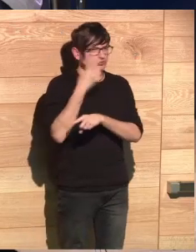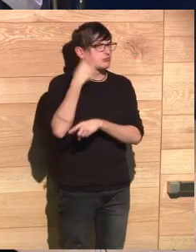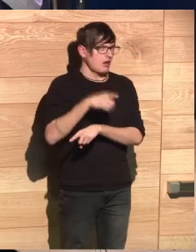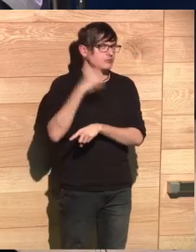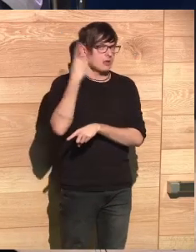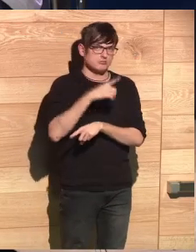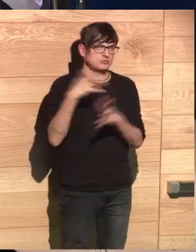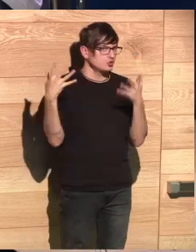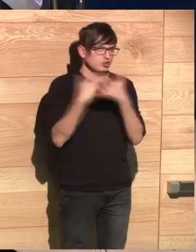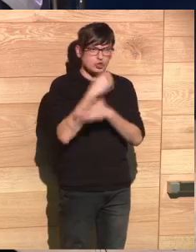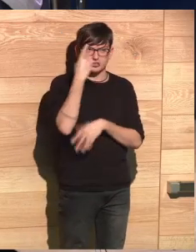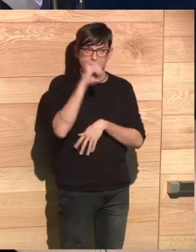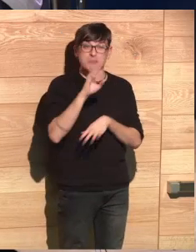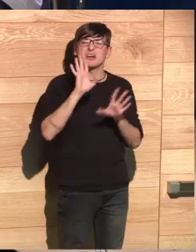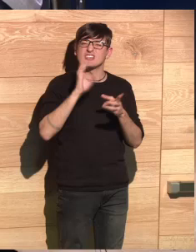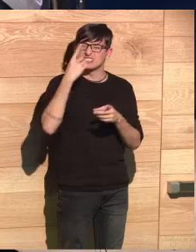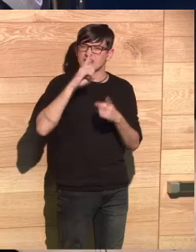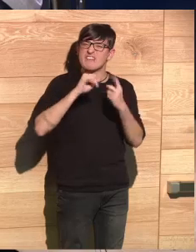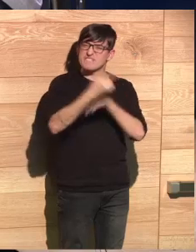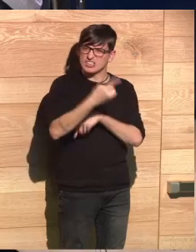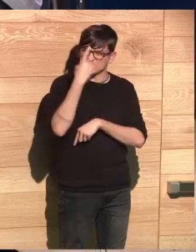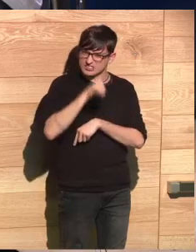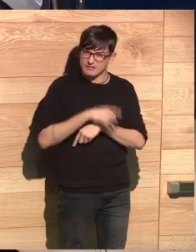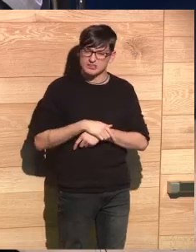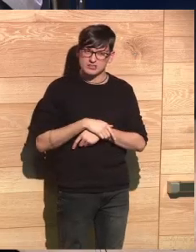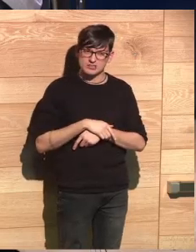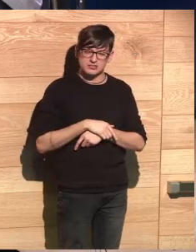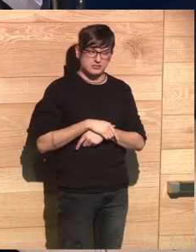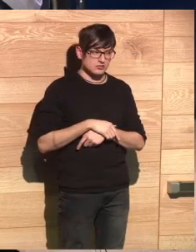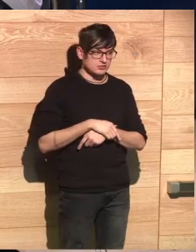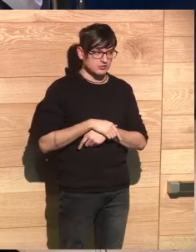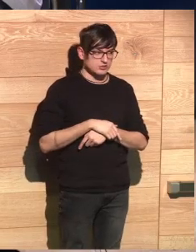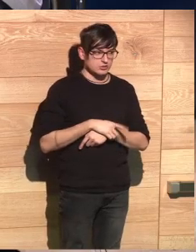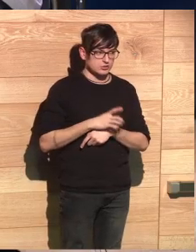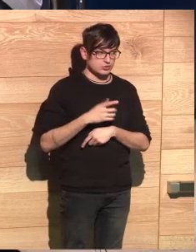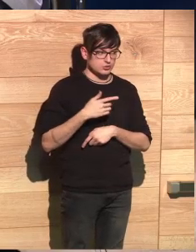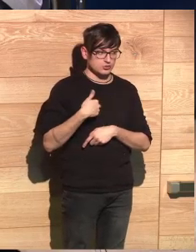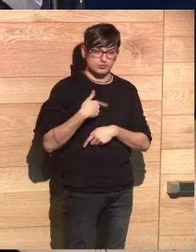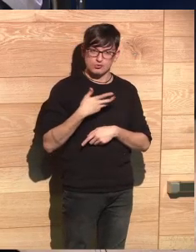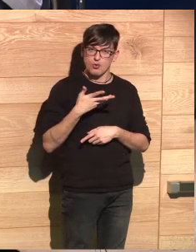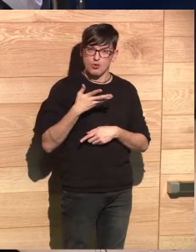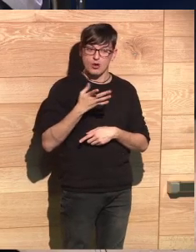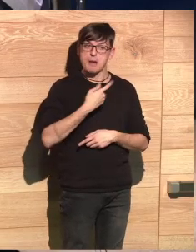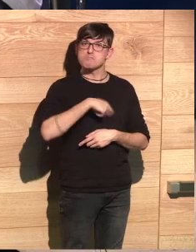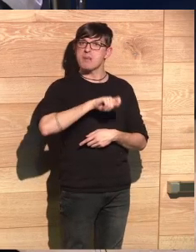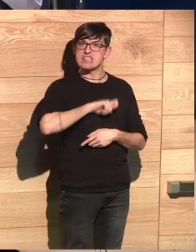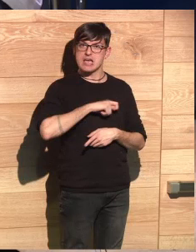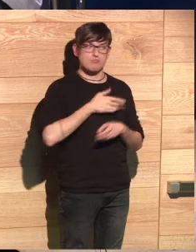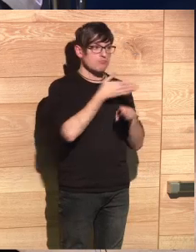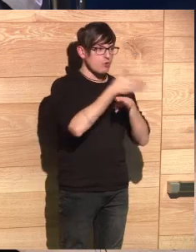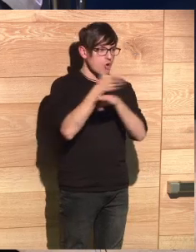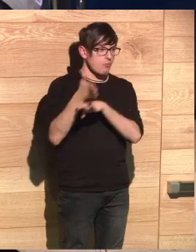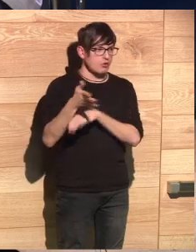saben todo. Si les interesa... El problema es el efecto, porque yo te digo, yo doy charlas por toda España sobre